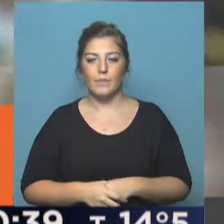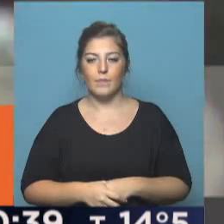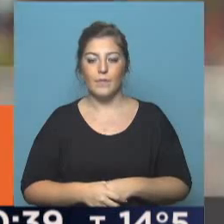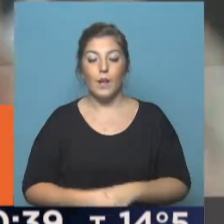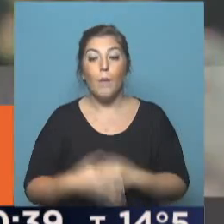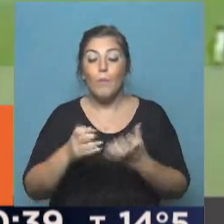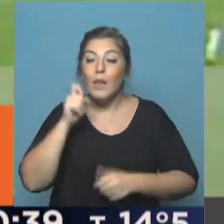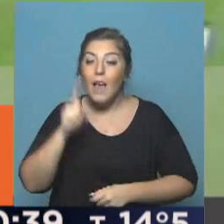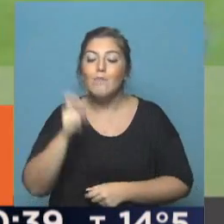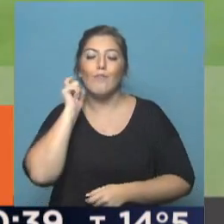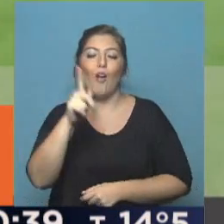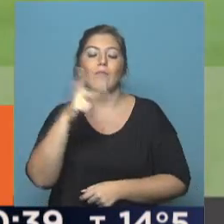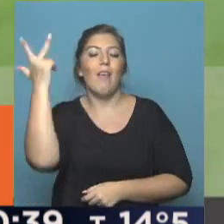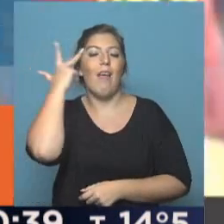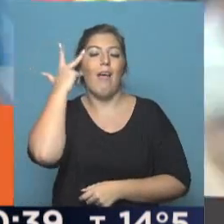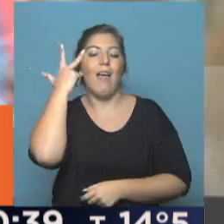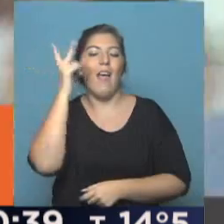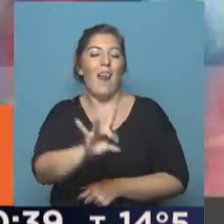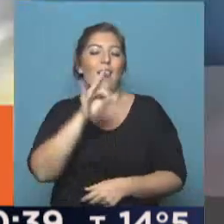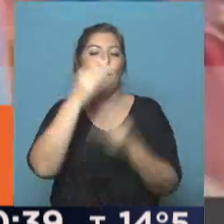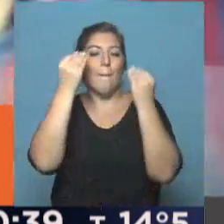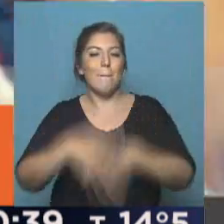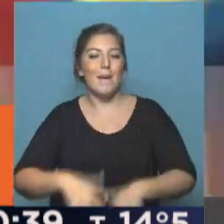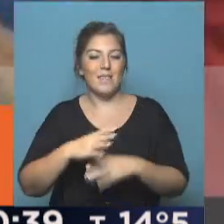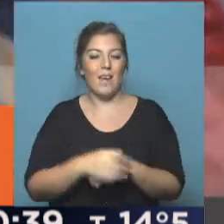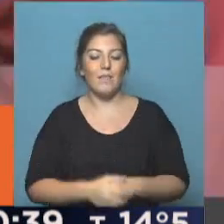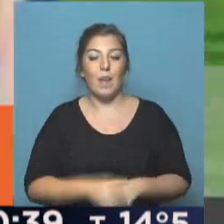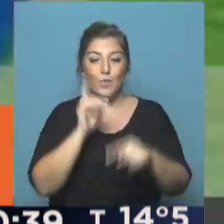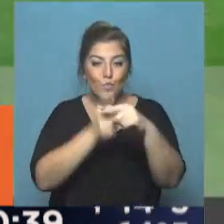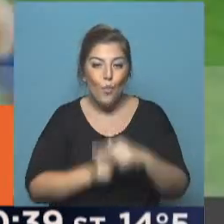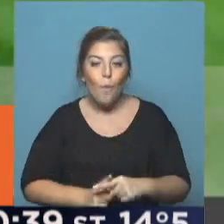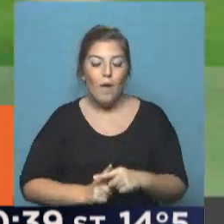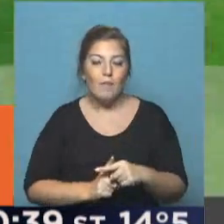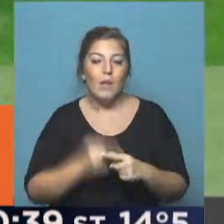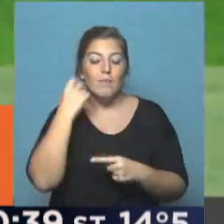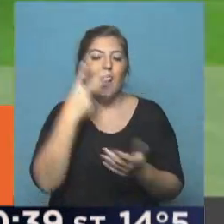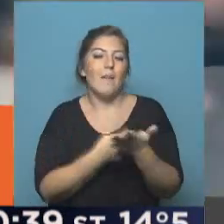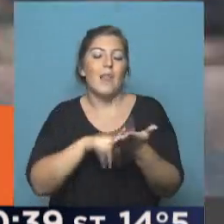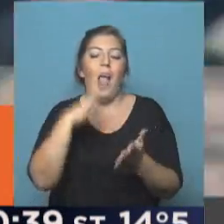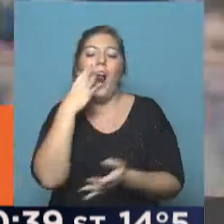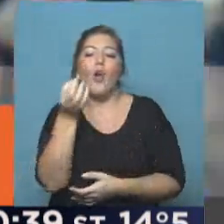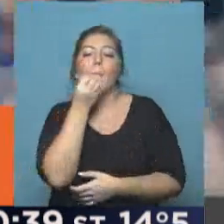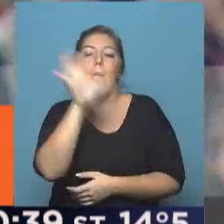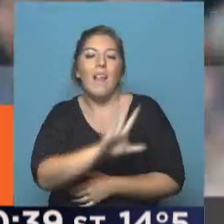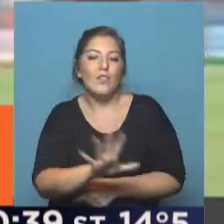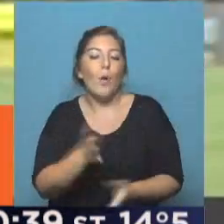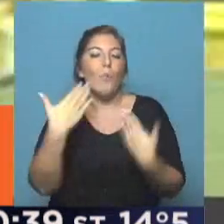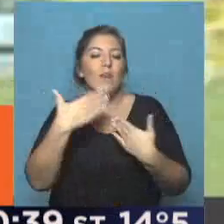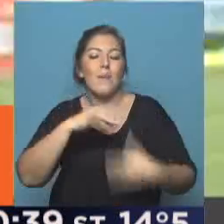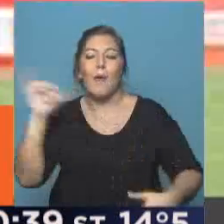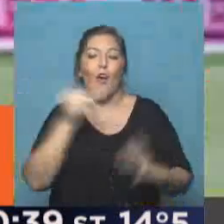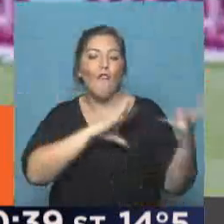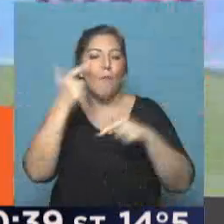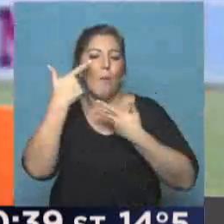Porque aquel era el gol que Leo había elegido para comenzar su cuenta. Después de todo, repetir algo maravilloso puede ser la mejor manera